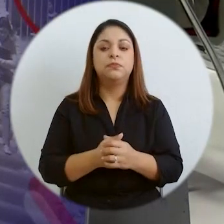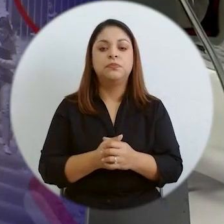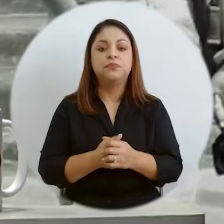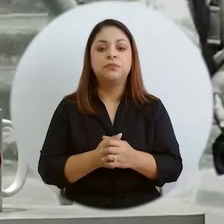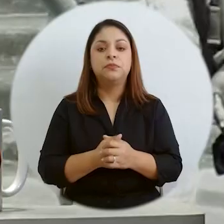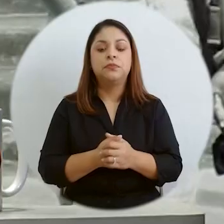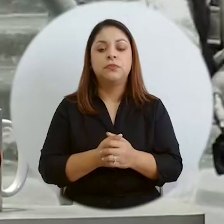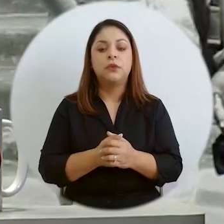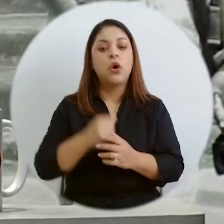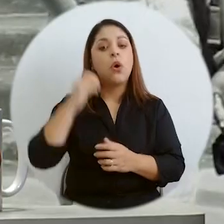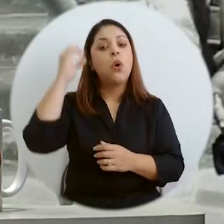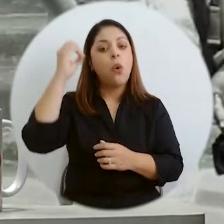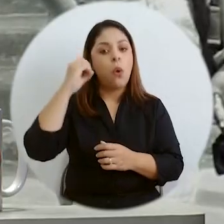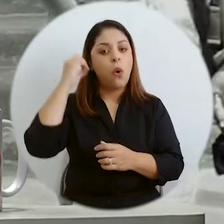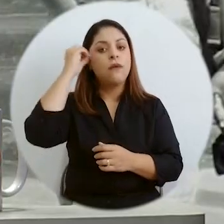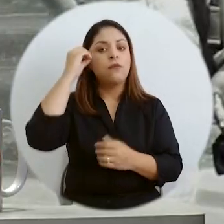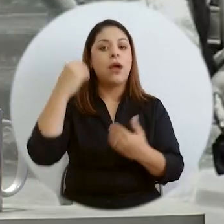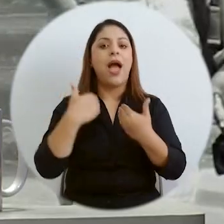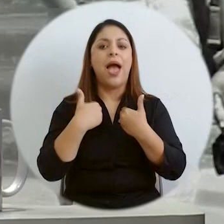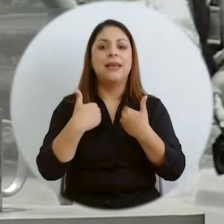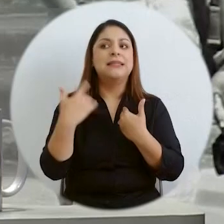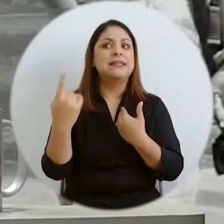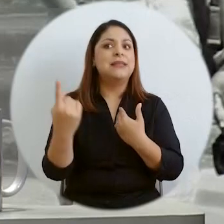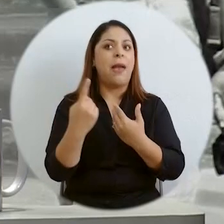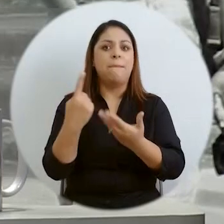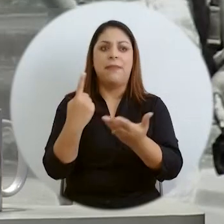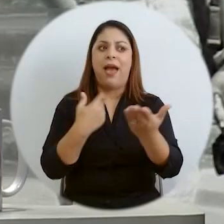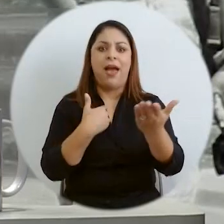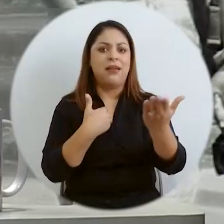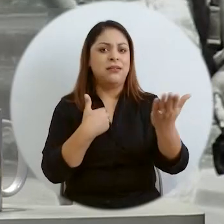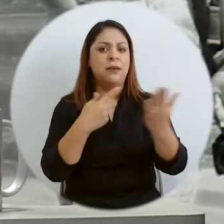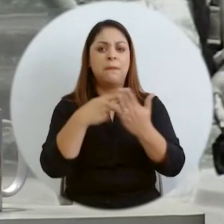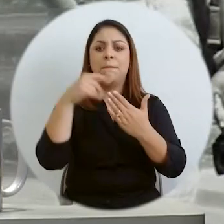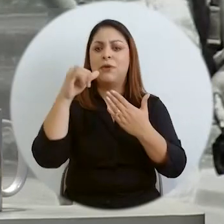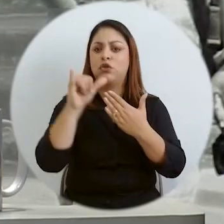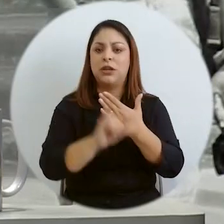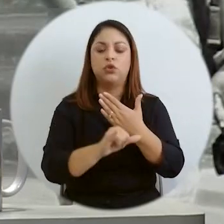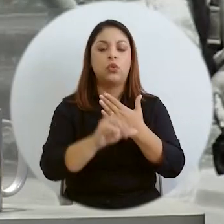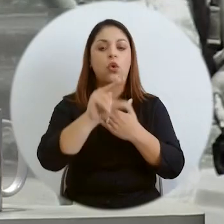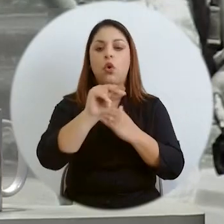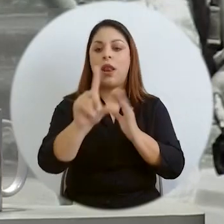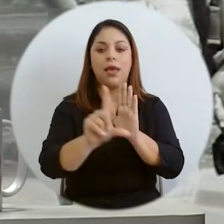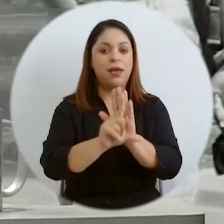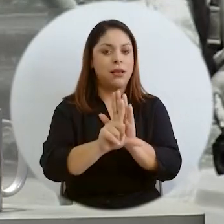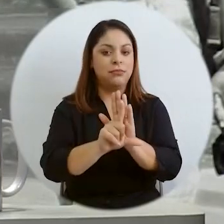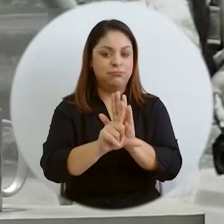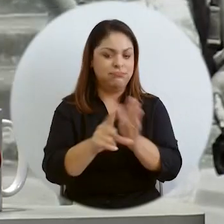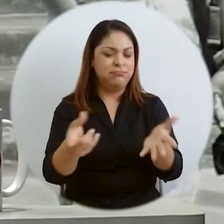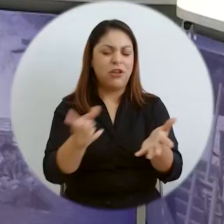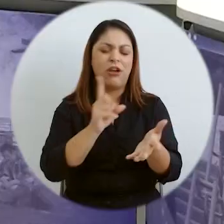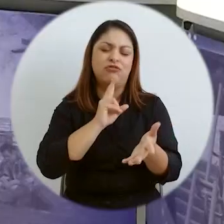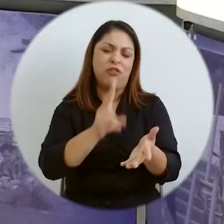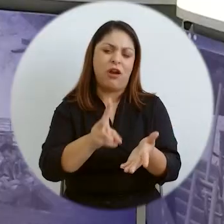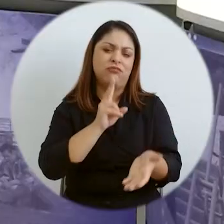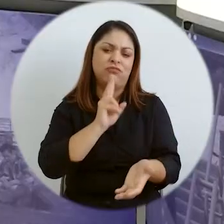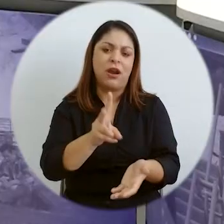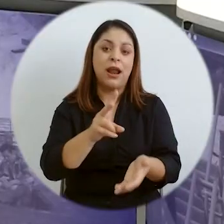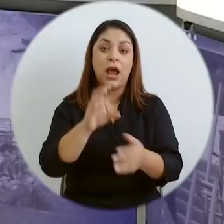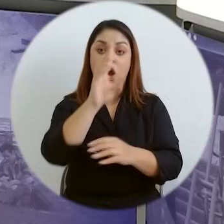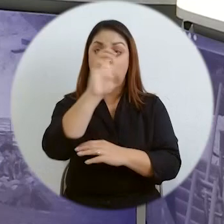Entonces, obviamente siempre se van a encontrar proyectos ilegales. Esto no quiere decir que no hay que tapar el sol con el dedo. En Costa Rica,